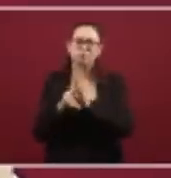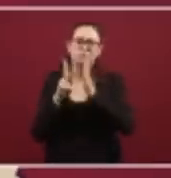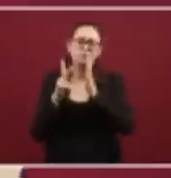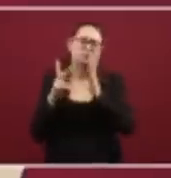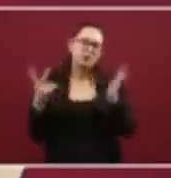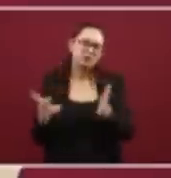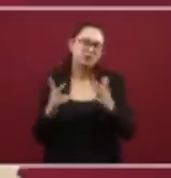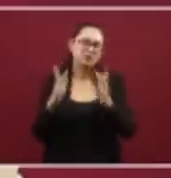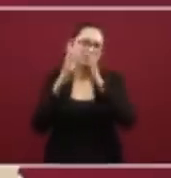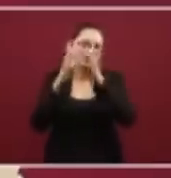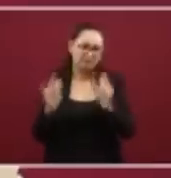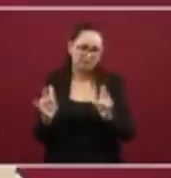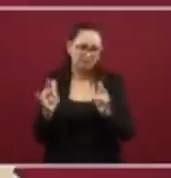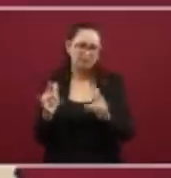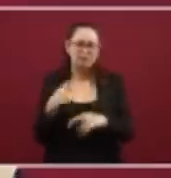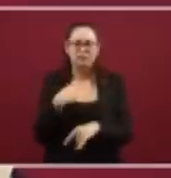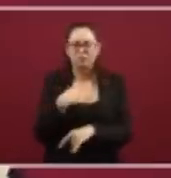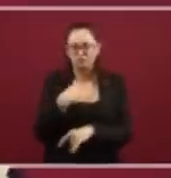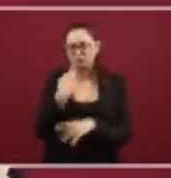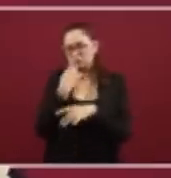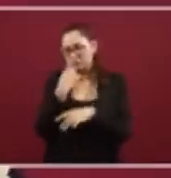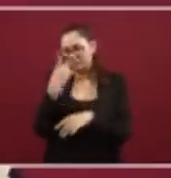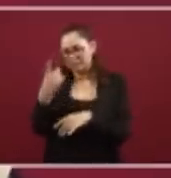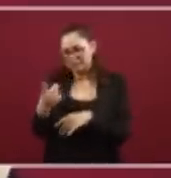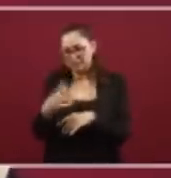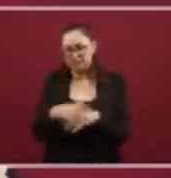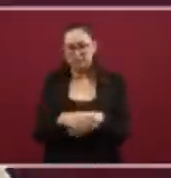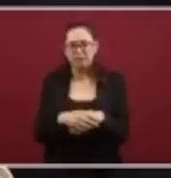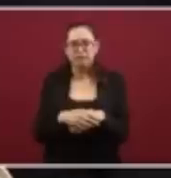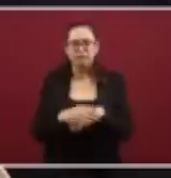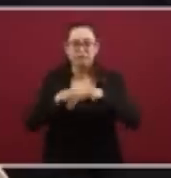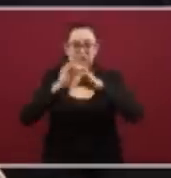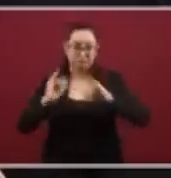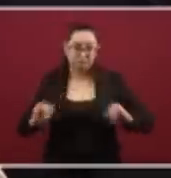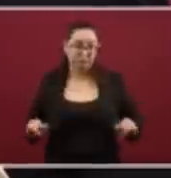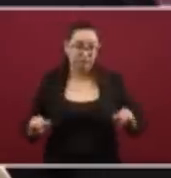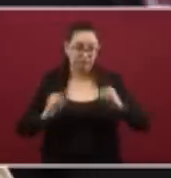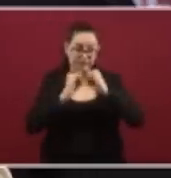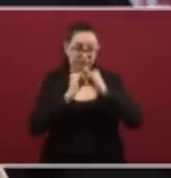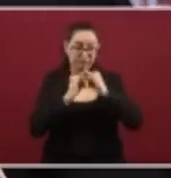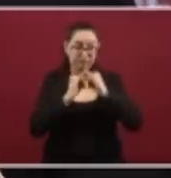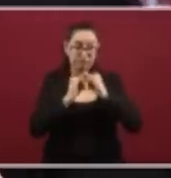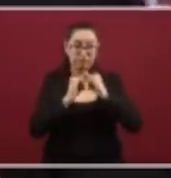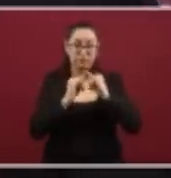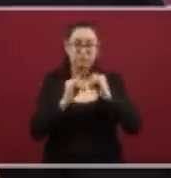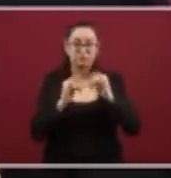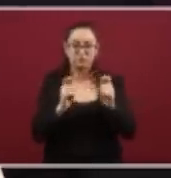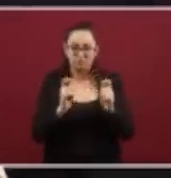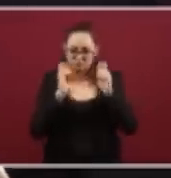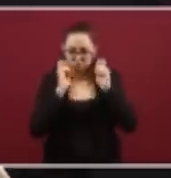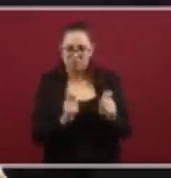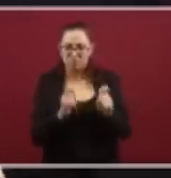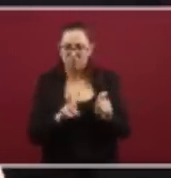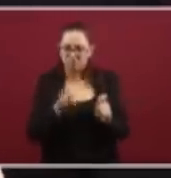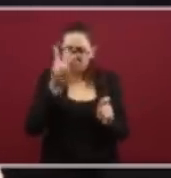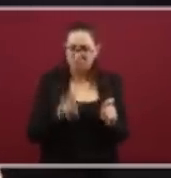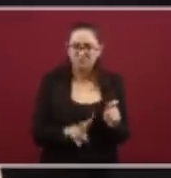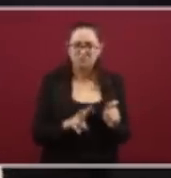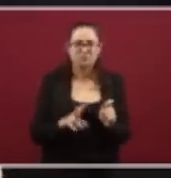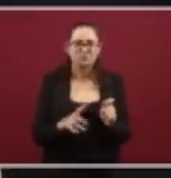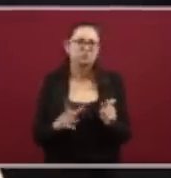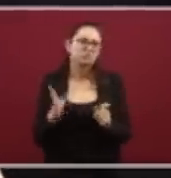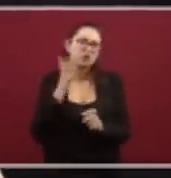yo le decía que es una institución que ha sido legitimada por todo el congreso